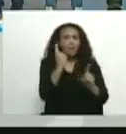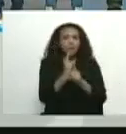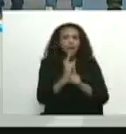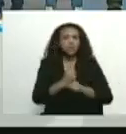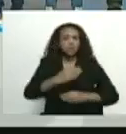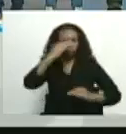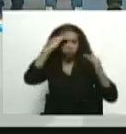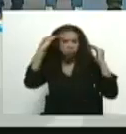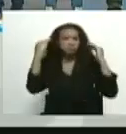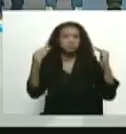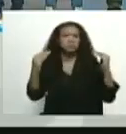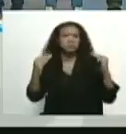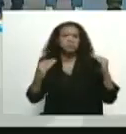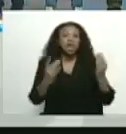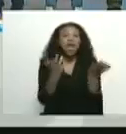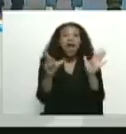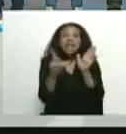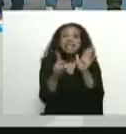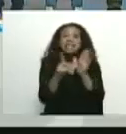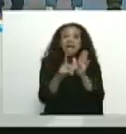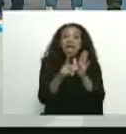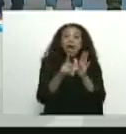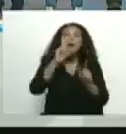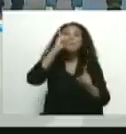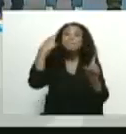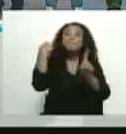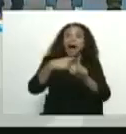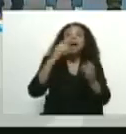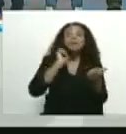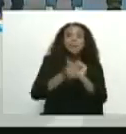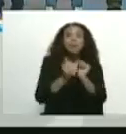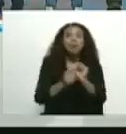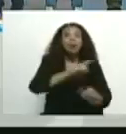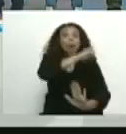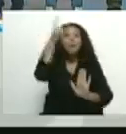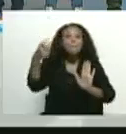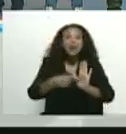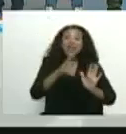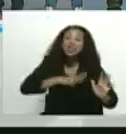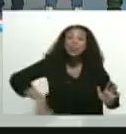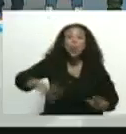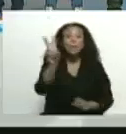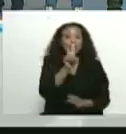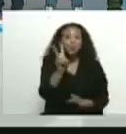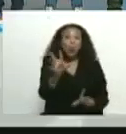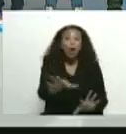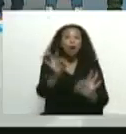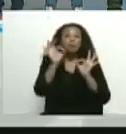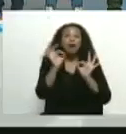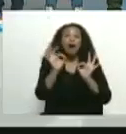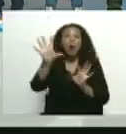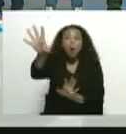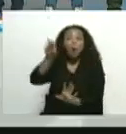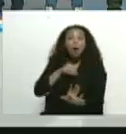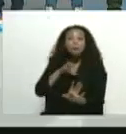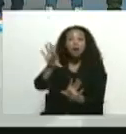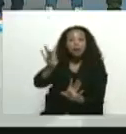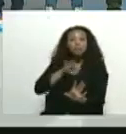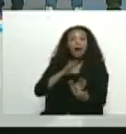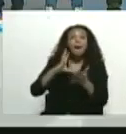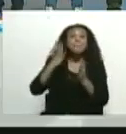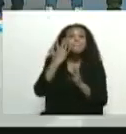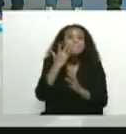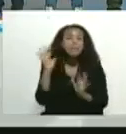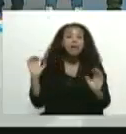nivel, tengan su bachillerato garantizado completo en todo el país, tomando como ejemplo a Mérida, en todos